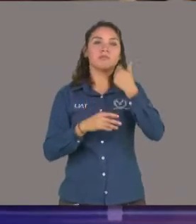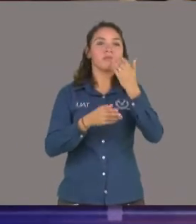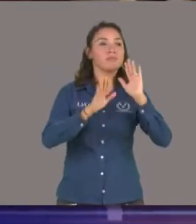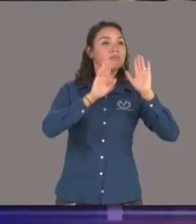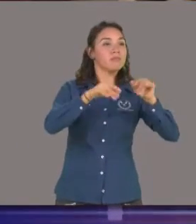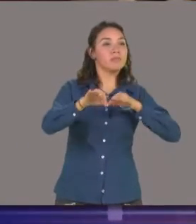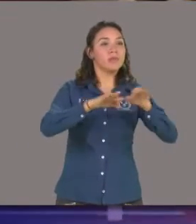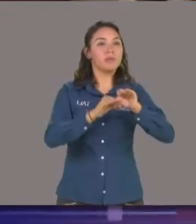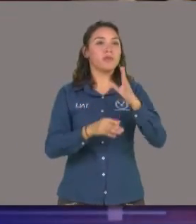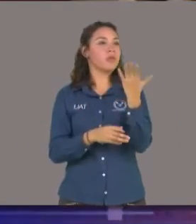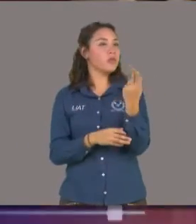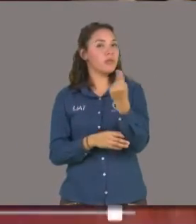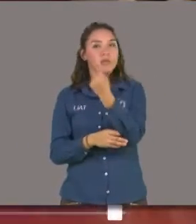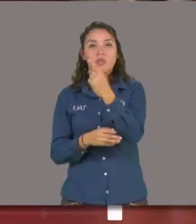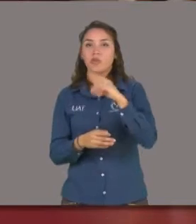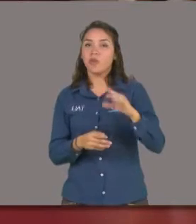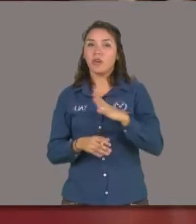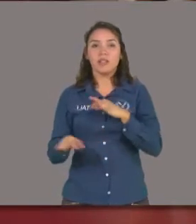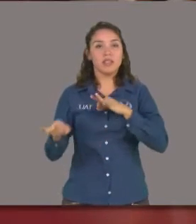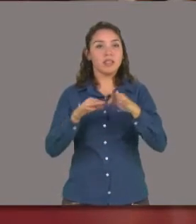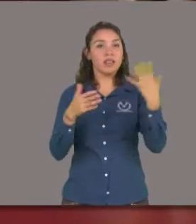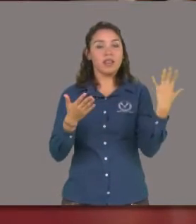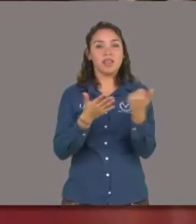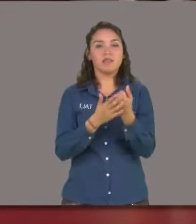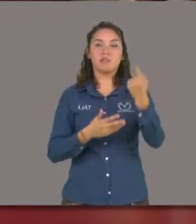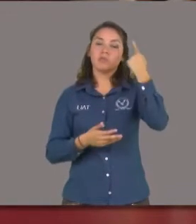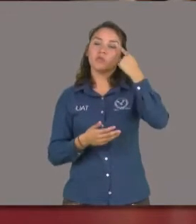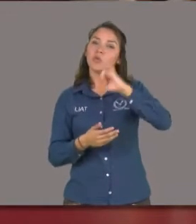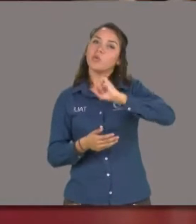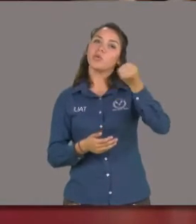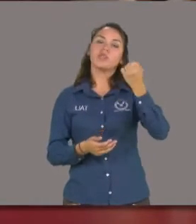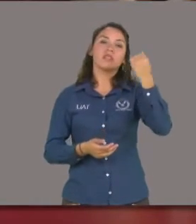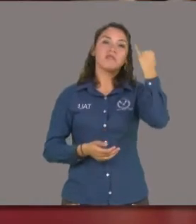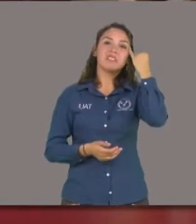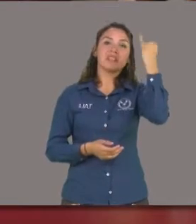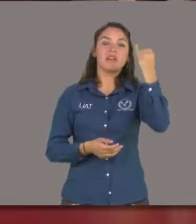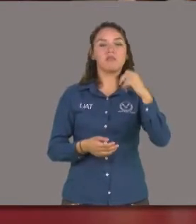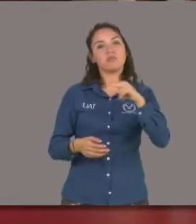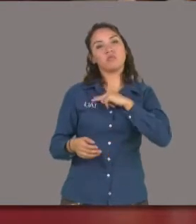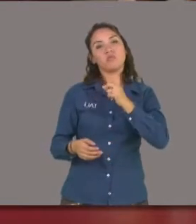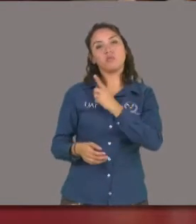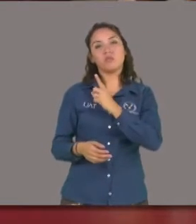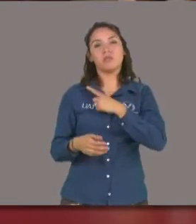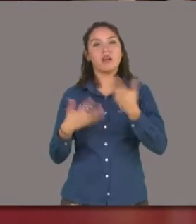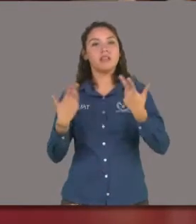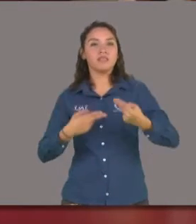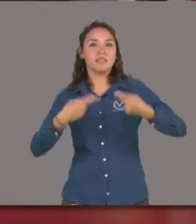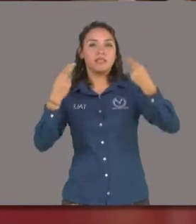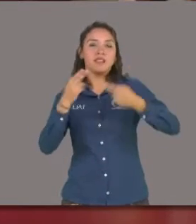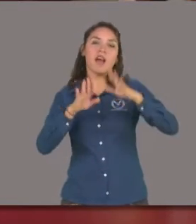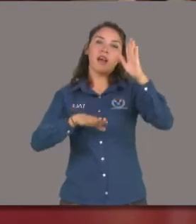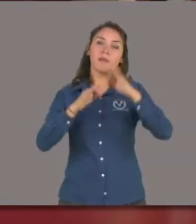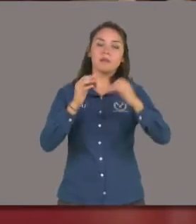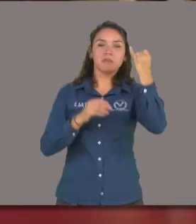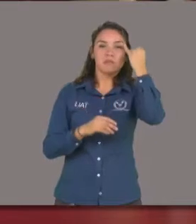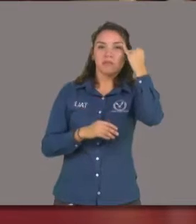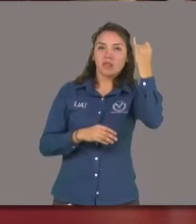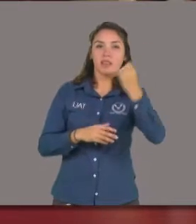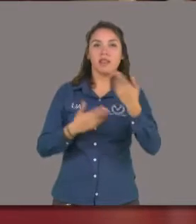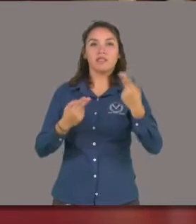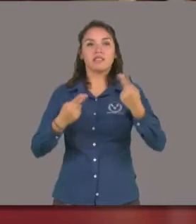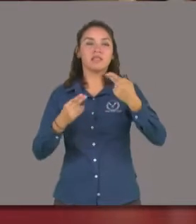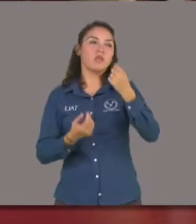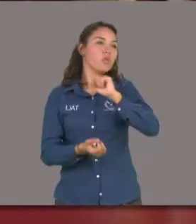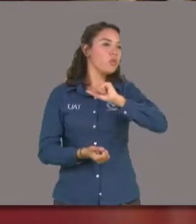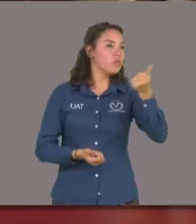al no tener, por ejemplo, los egresados de las universidades, una seguridad laboral en donde poder